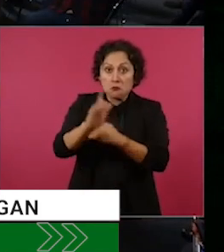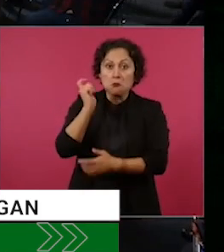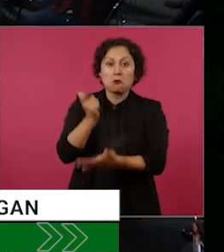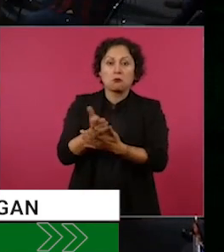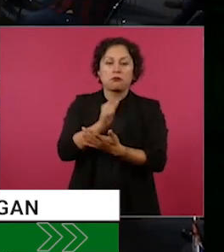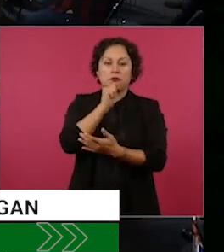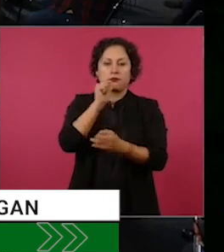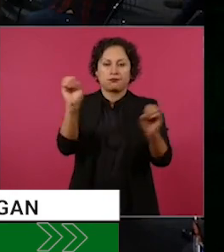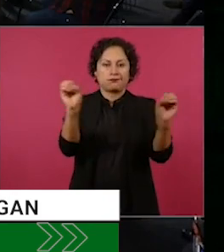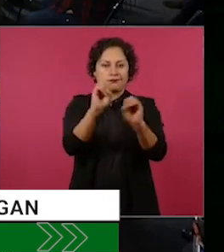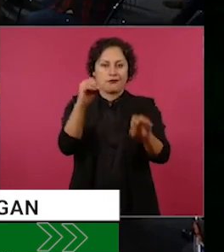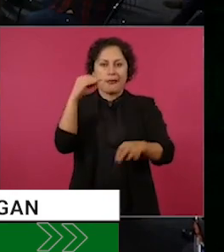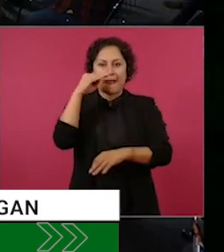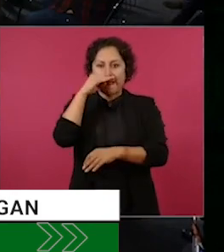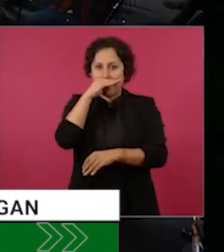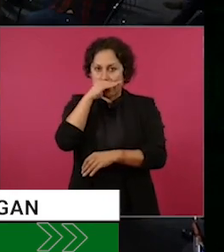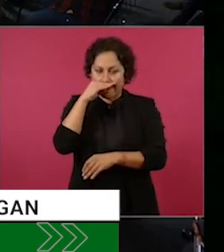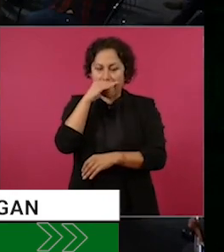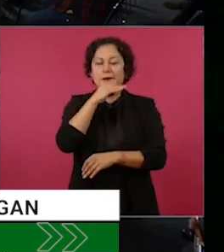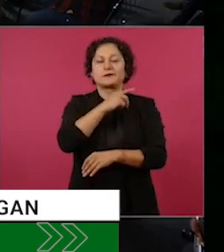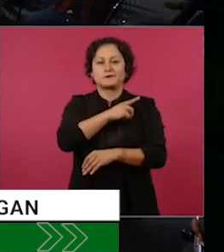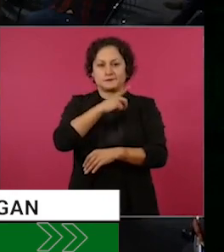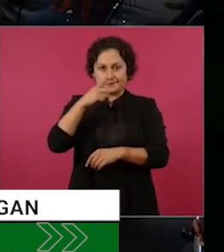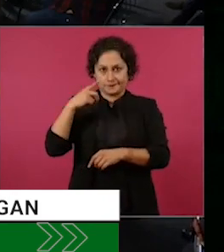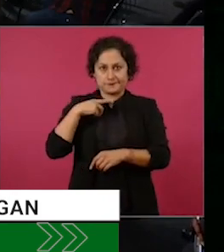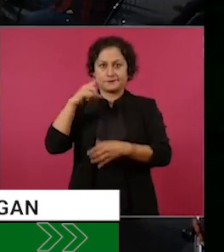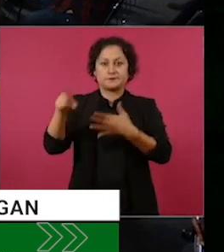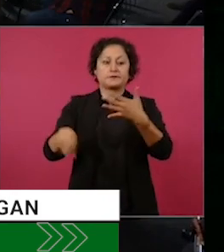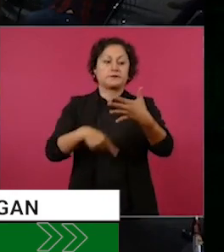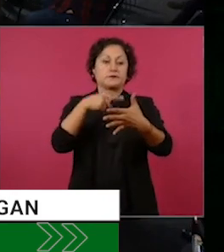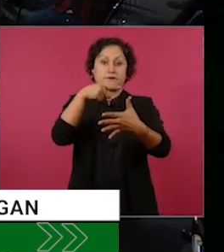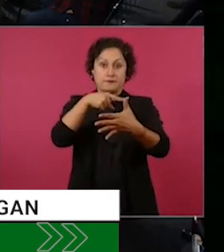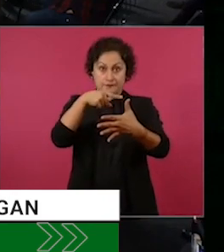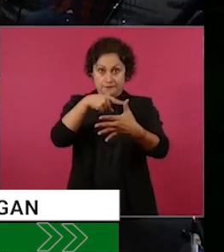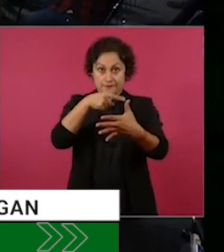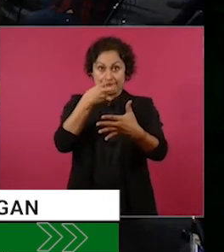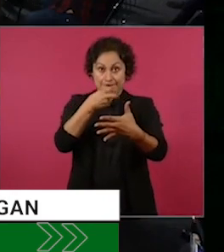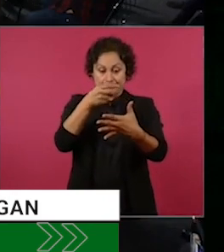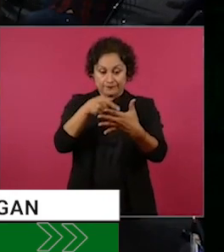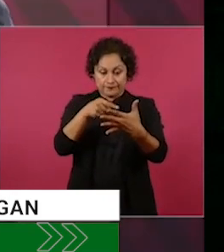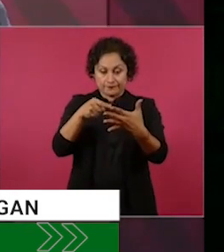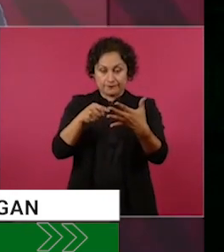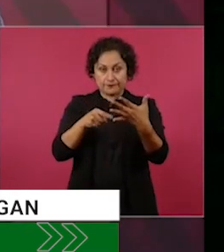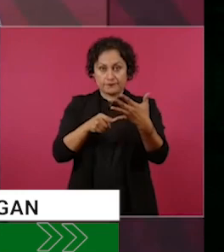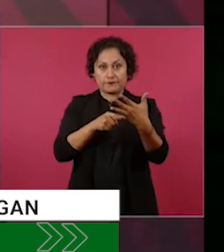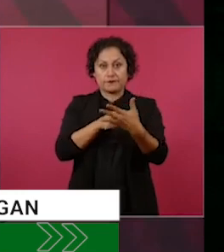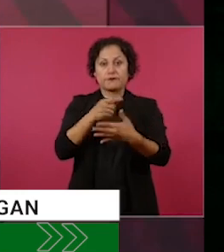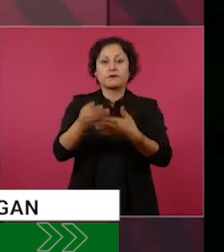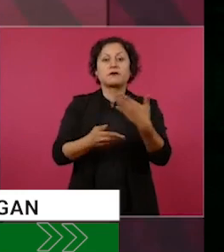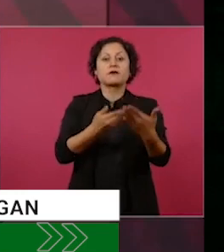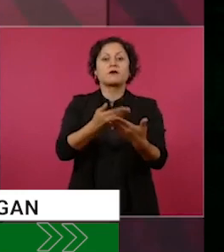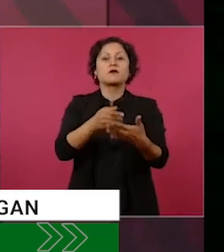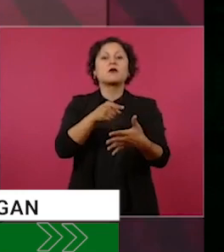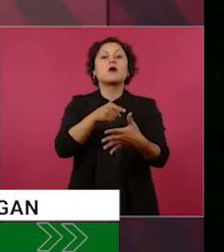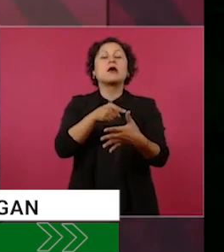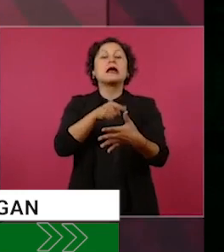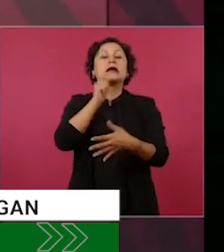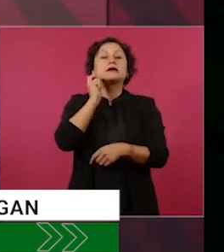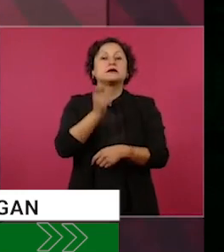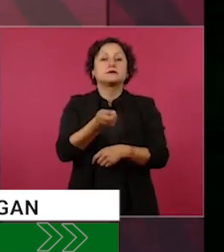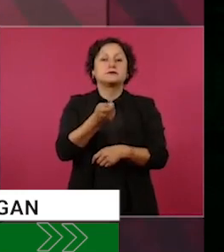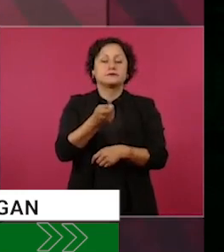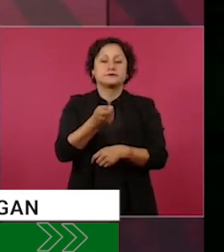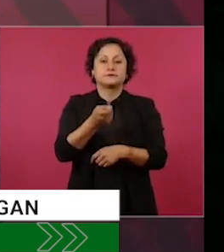Y el quinto servicio integrado es la atención a